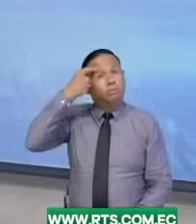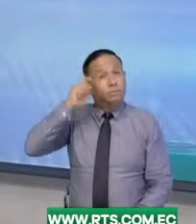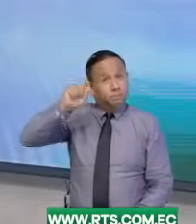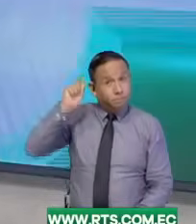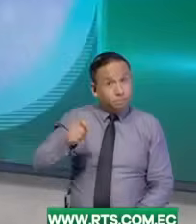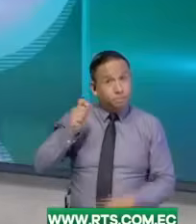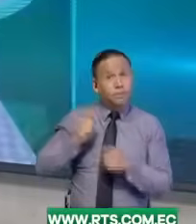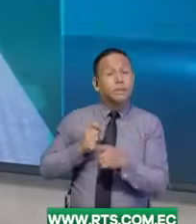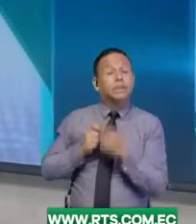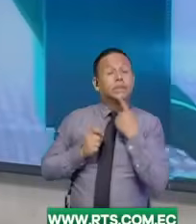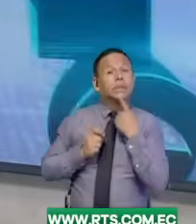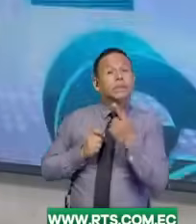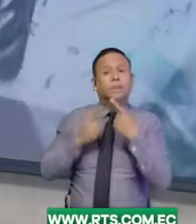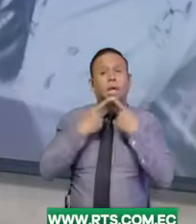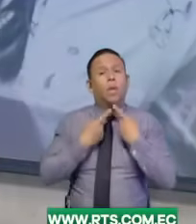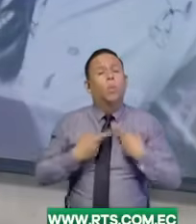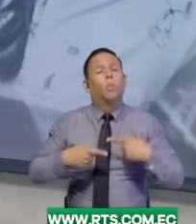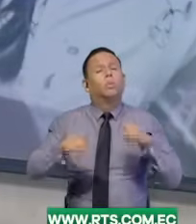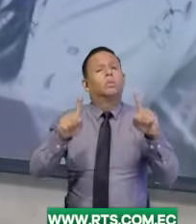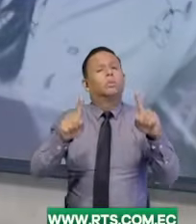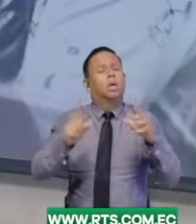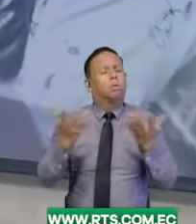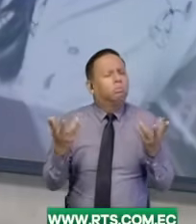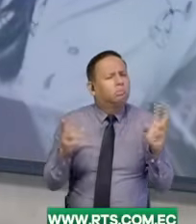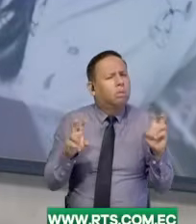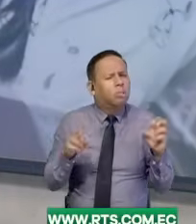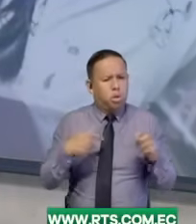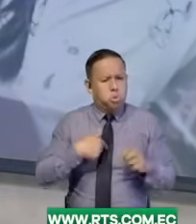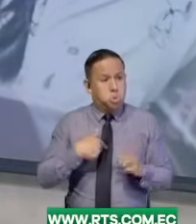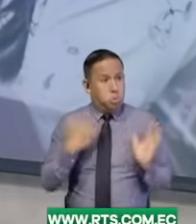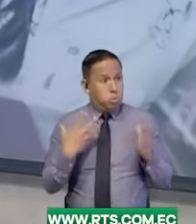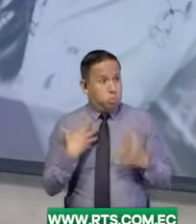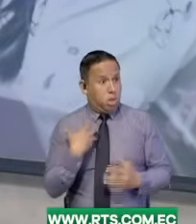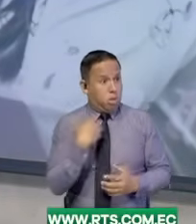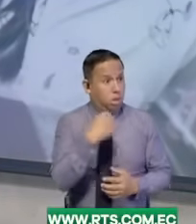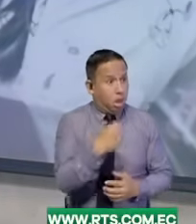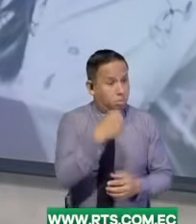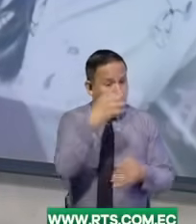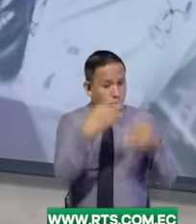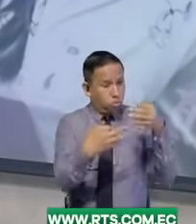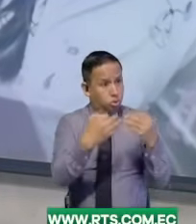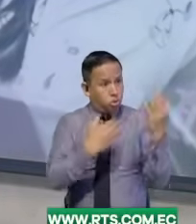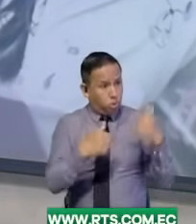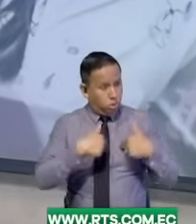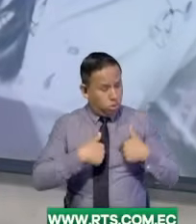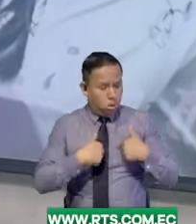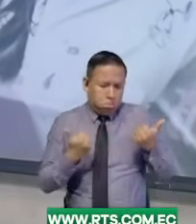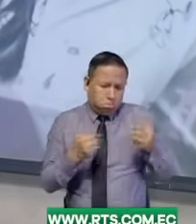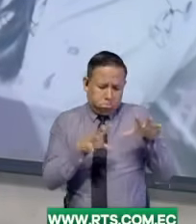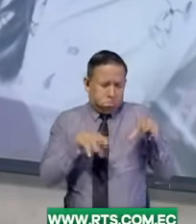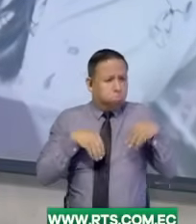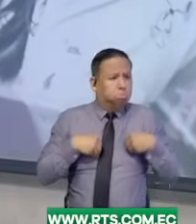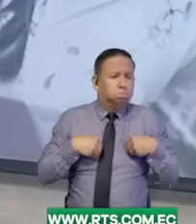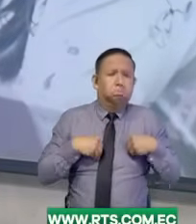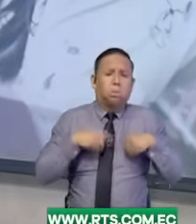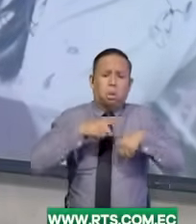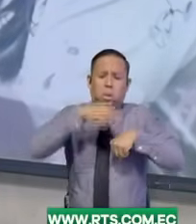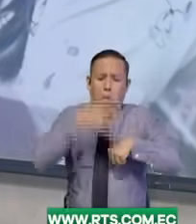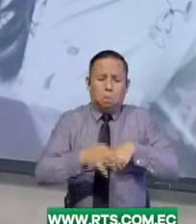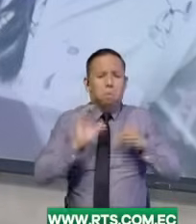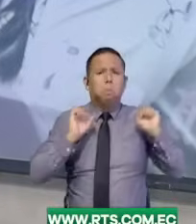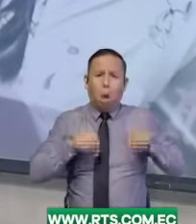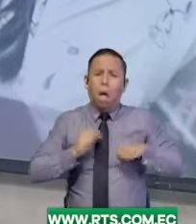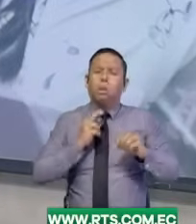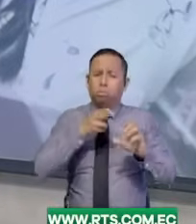Salazar, anunció a través de un comunicado que está preparada para afrontar el juicio político en su contra cuando llegue el momento